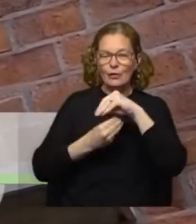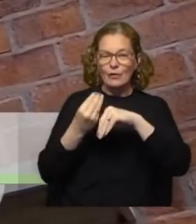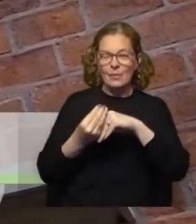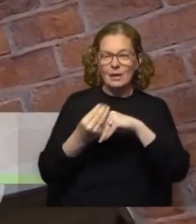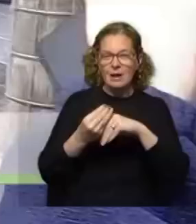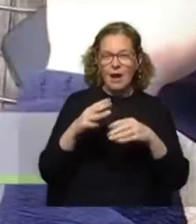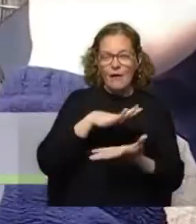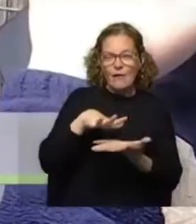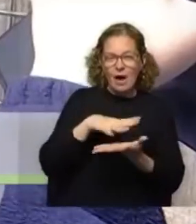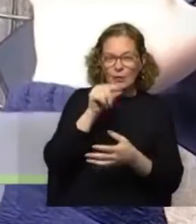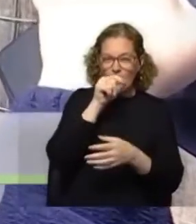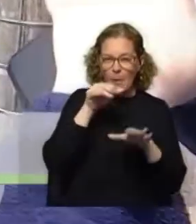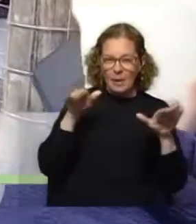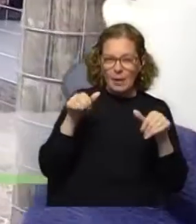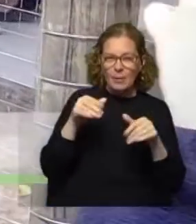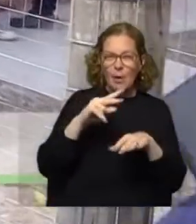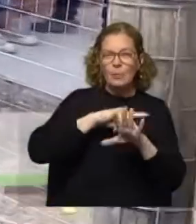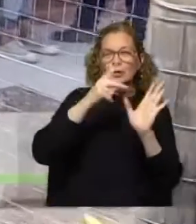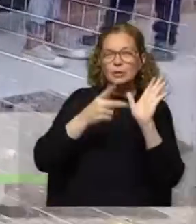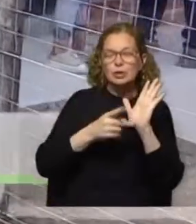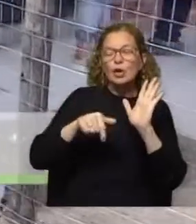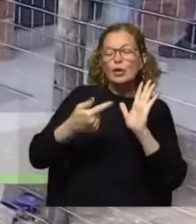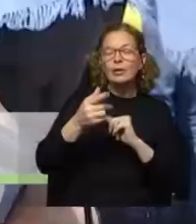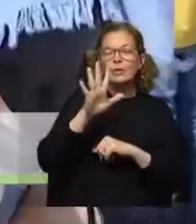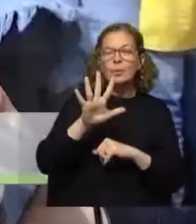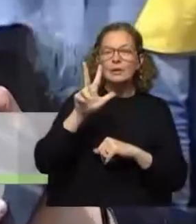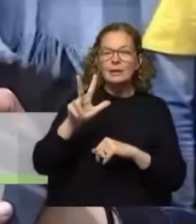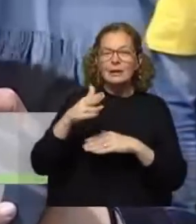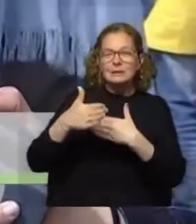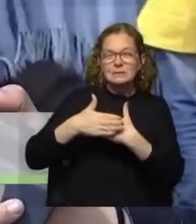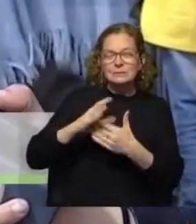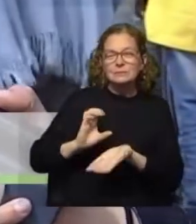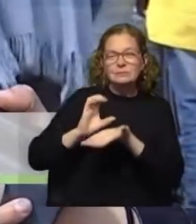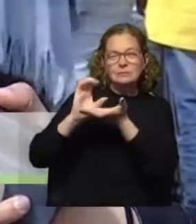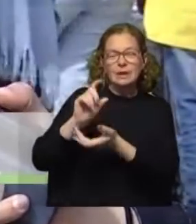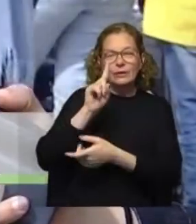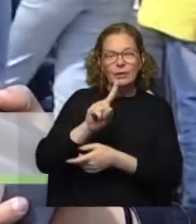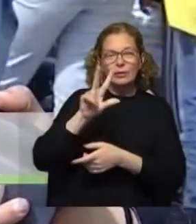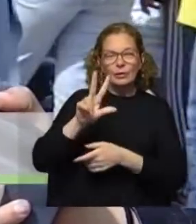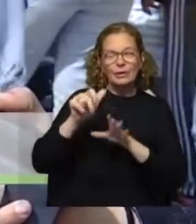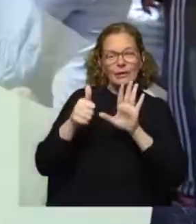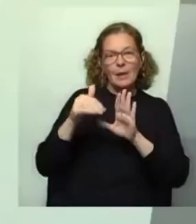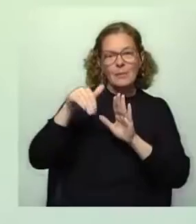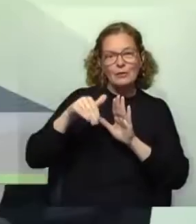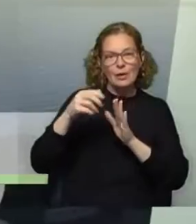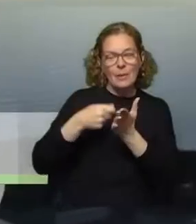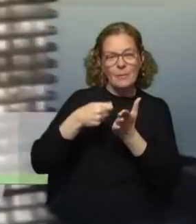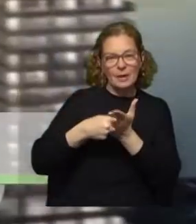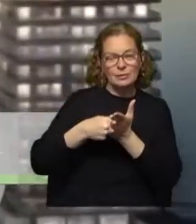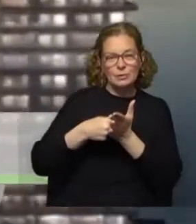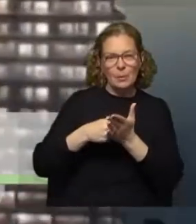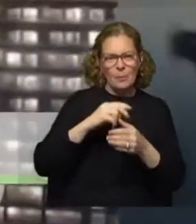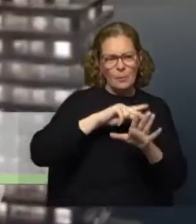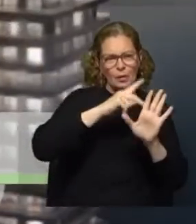la paloma en un proyecto de otras 53 que cuenta con una inversión cercana a los 136 millones de pesos proyectos